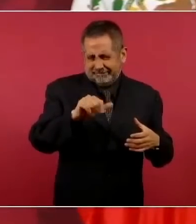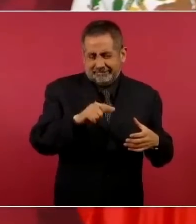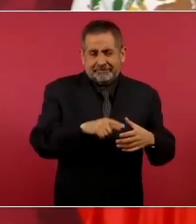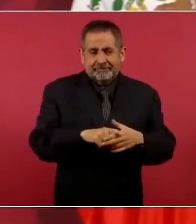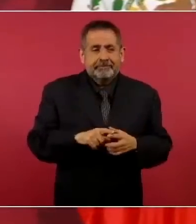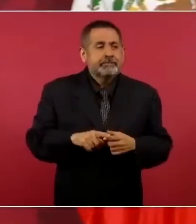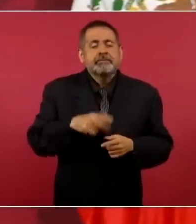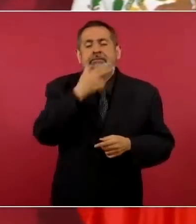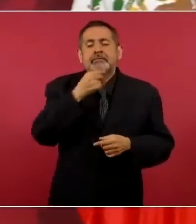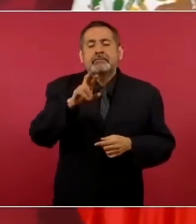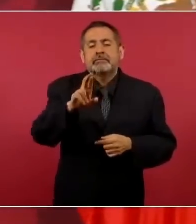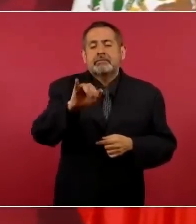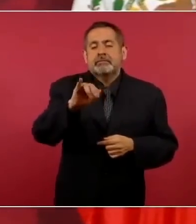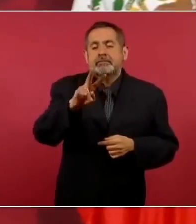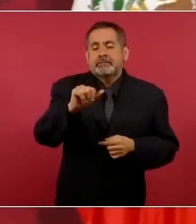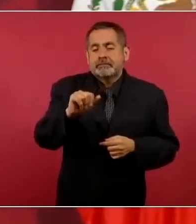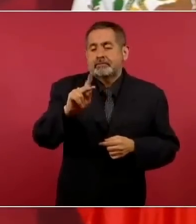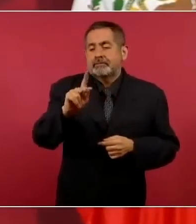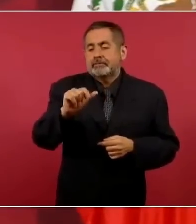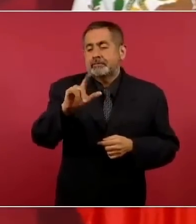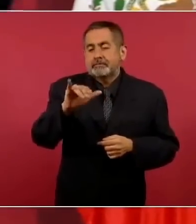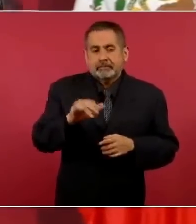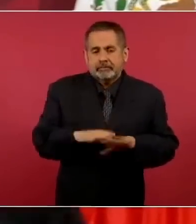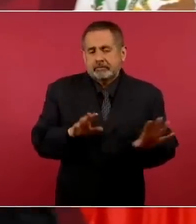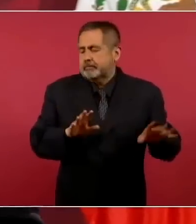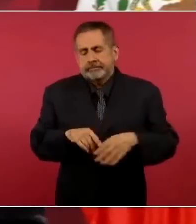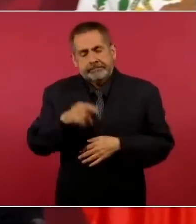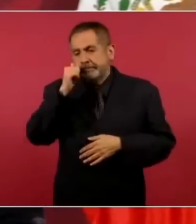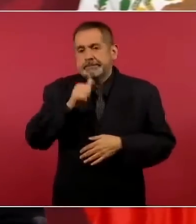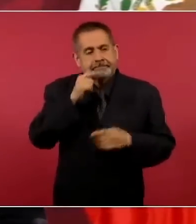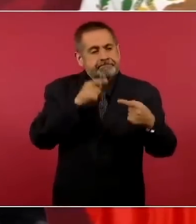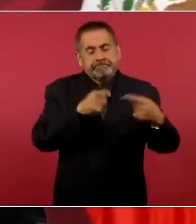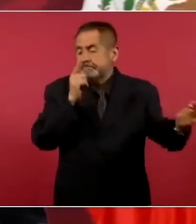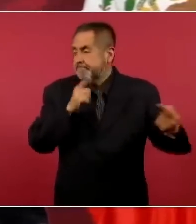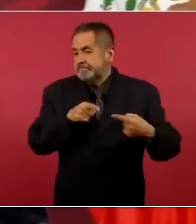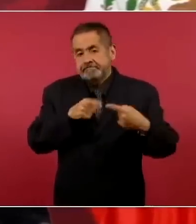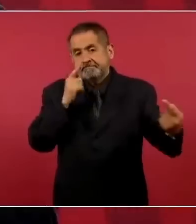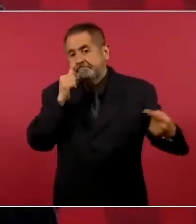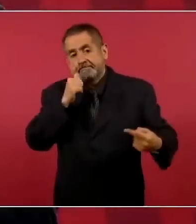Riva Palacio, ese siempre en contra,